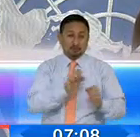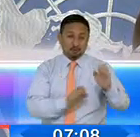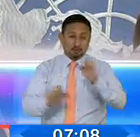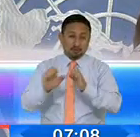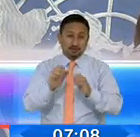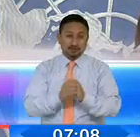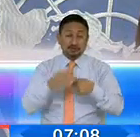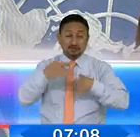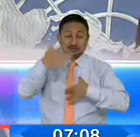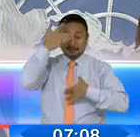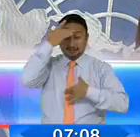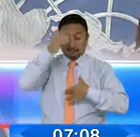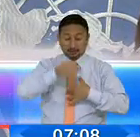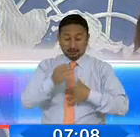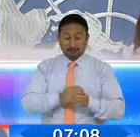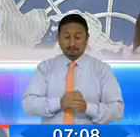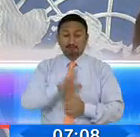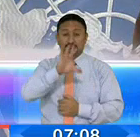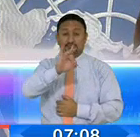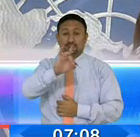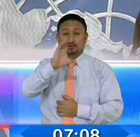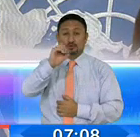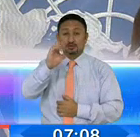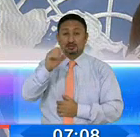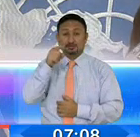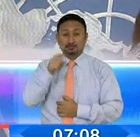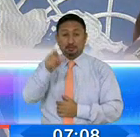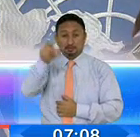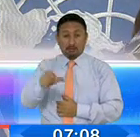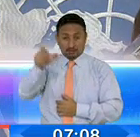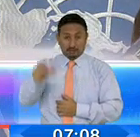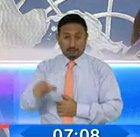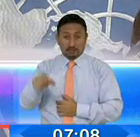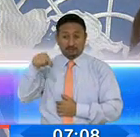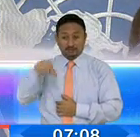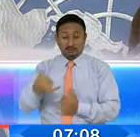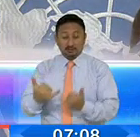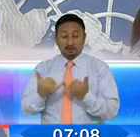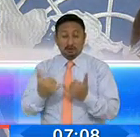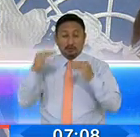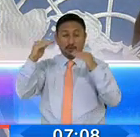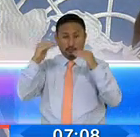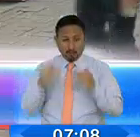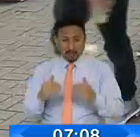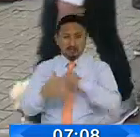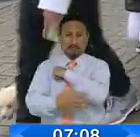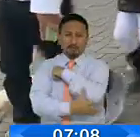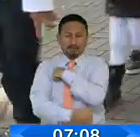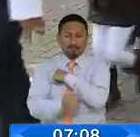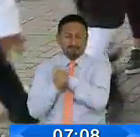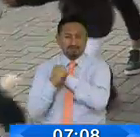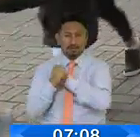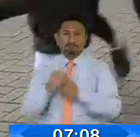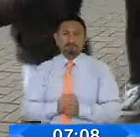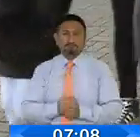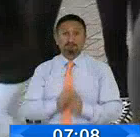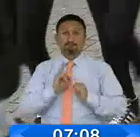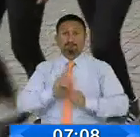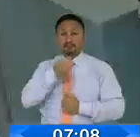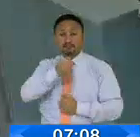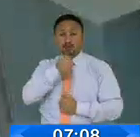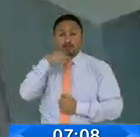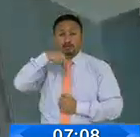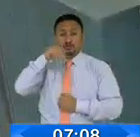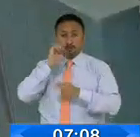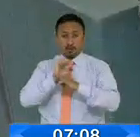con la pandemia nos dice que 800.000 personas más entraron en situación de extrema pobreza. De acuerdo a la encuesta, la pobreza en el